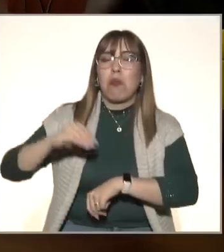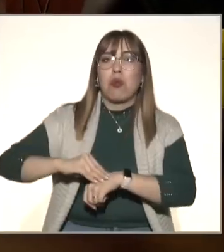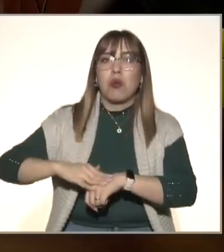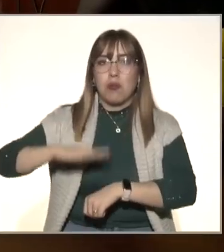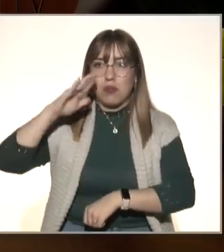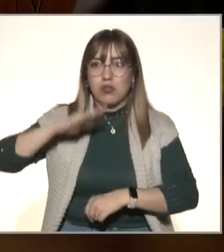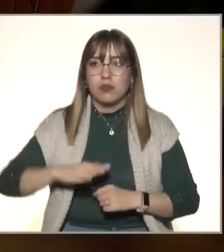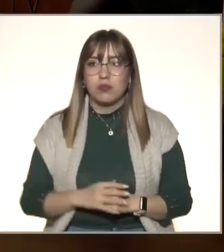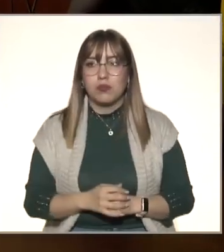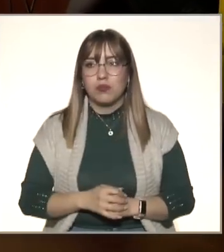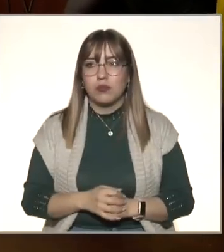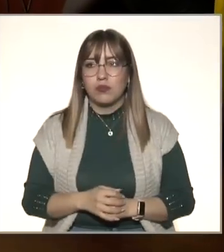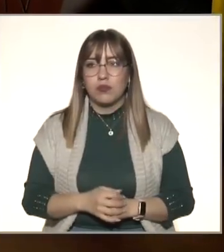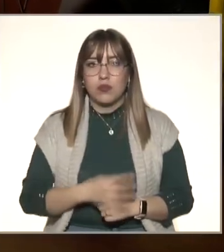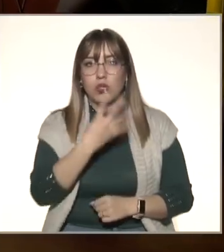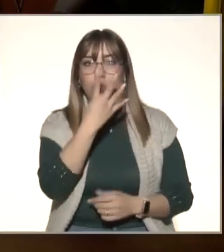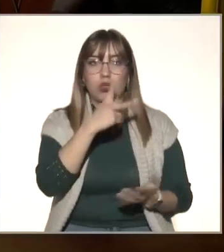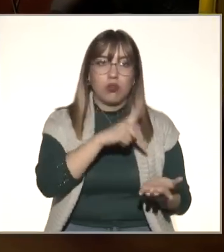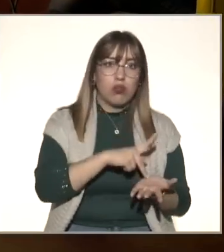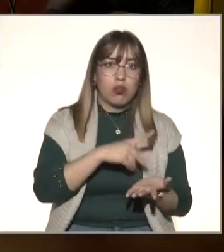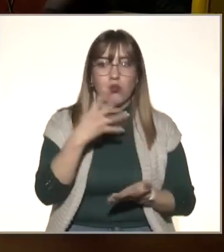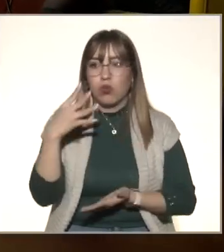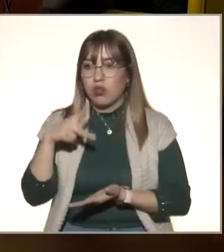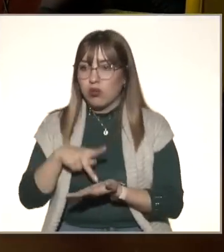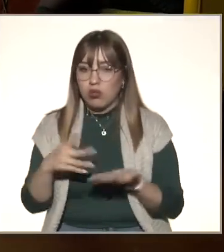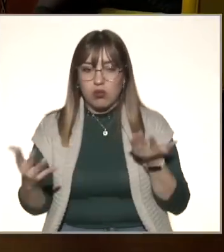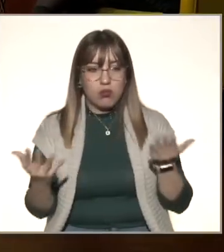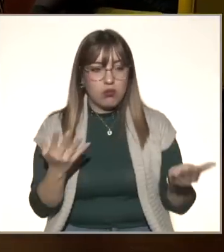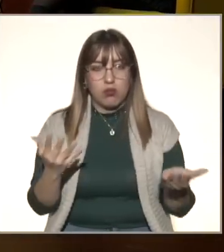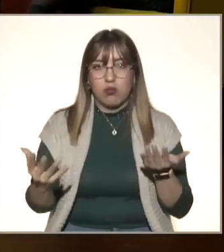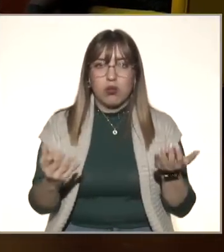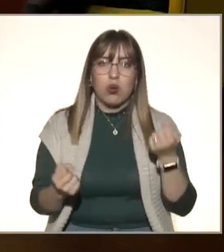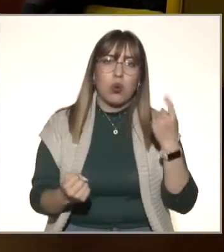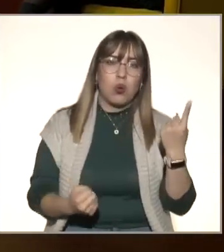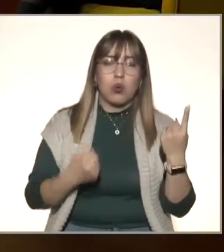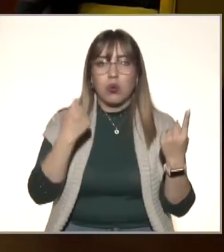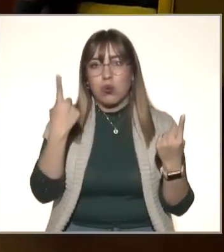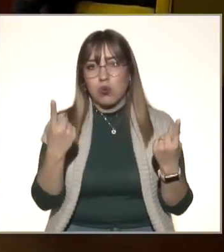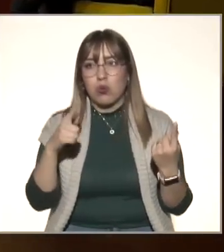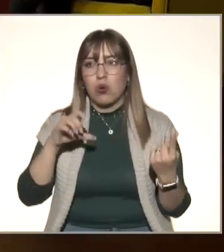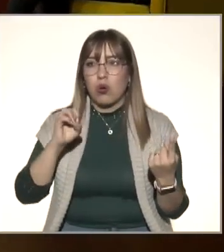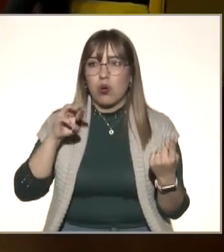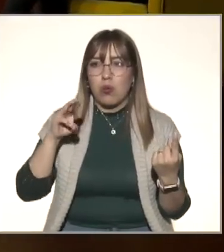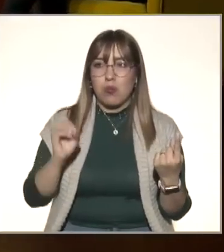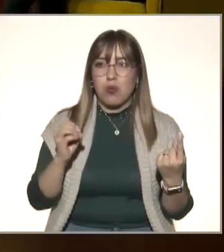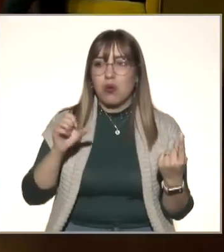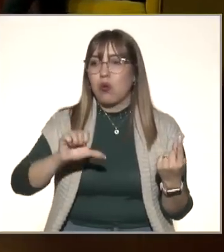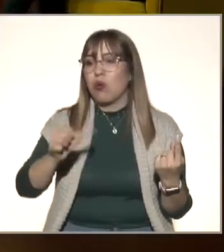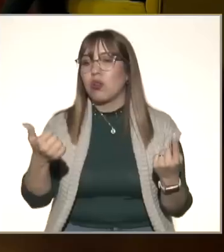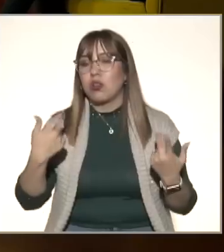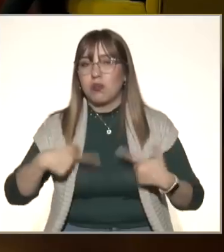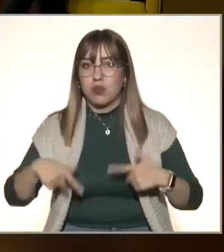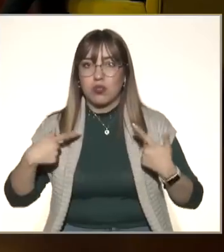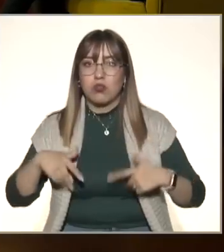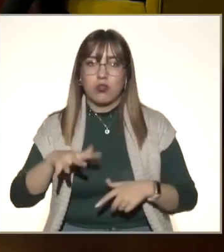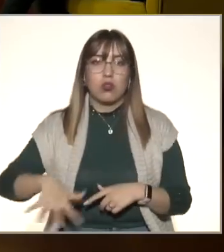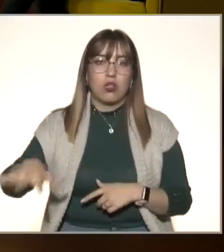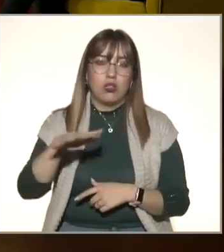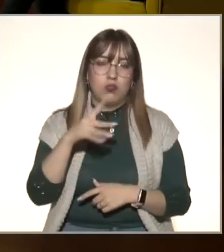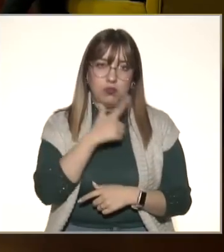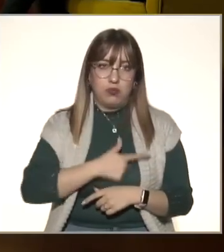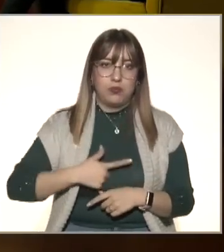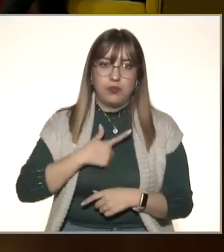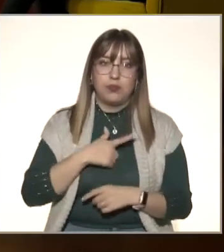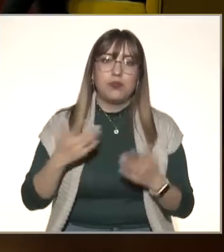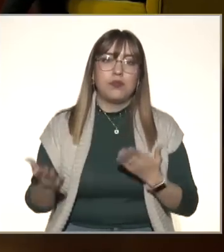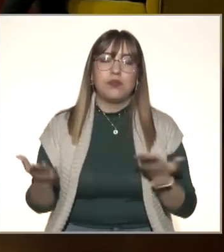vez 4 kilos de bacalao, 4 kilos de romerito, vamos a hacer 1 kilo y 1 kilo de lomo, que es a lo que a la otra parte de familia le gusta, por Así ejemplo. es, sí. Ahora